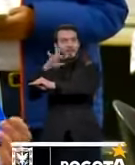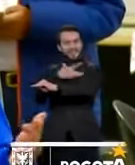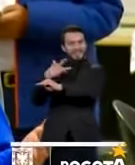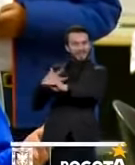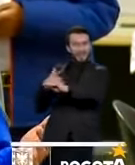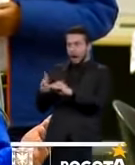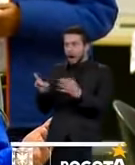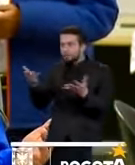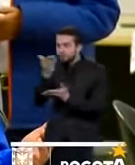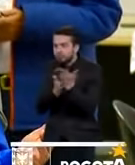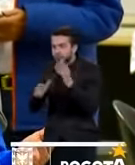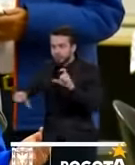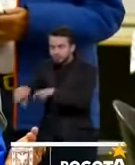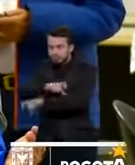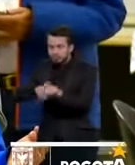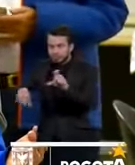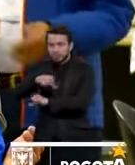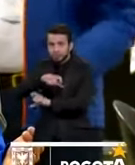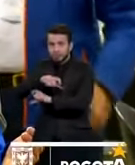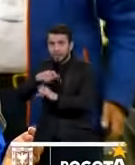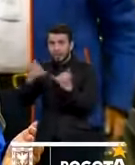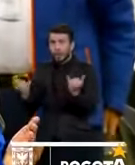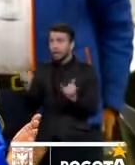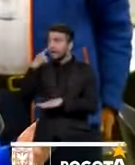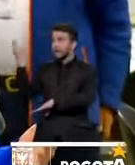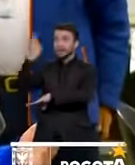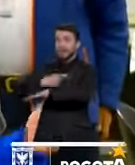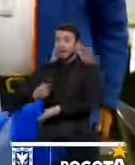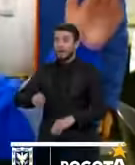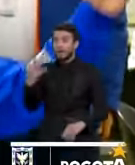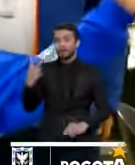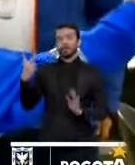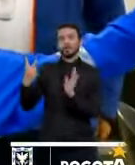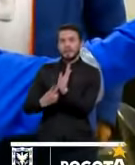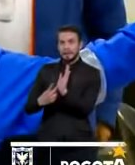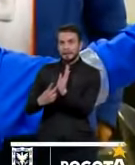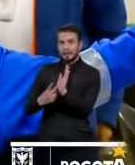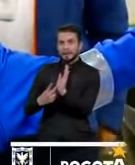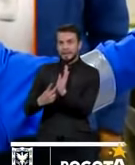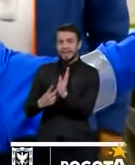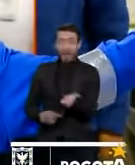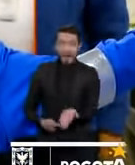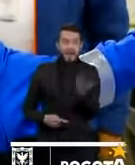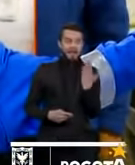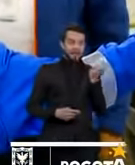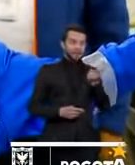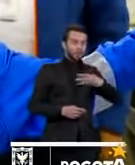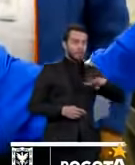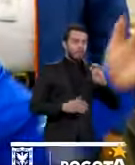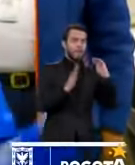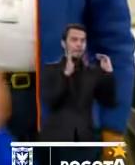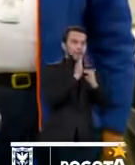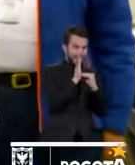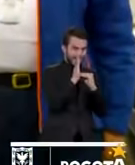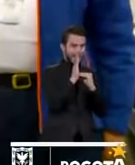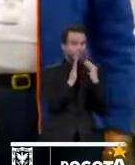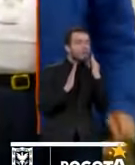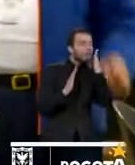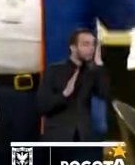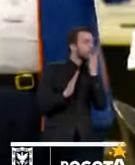Eso, en todo caso, es pasar de 19.000 pruebas que habíamos hecho en estos 2 meses a poder hacer